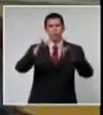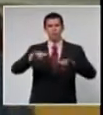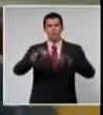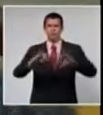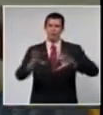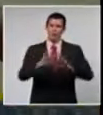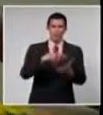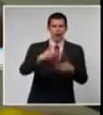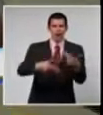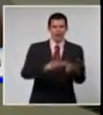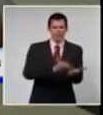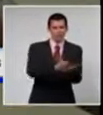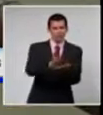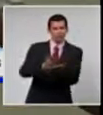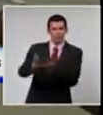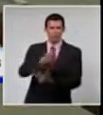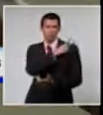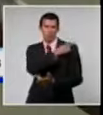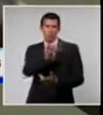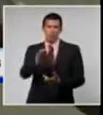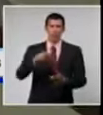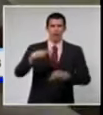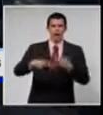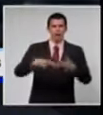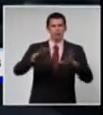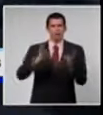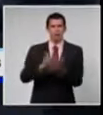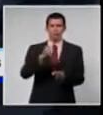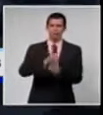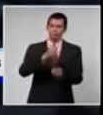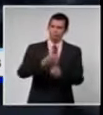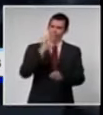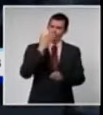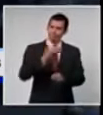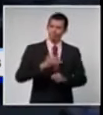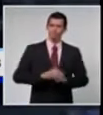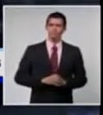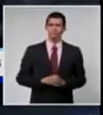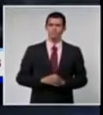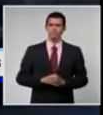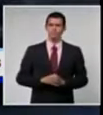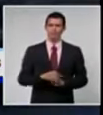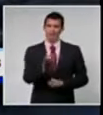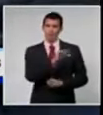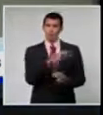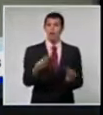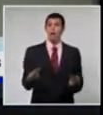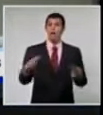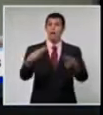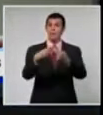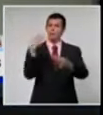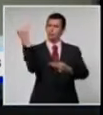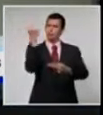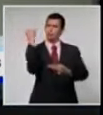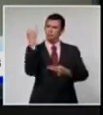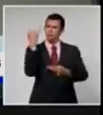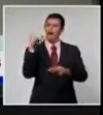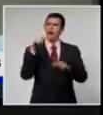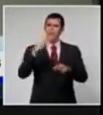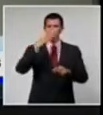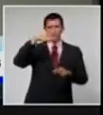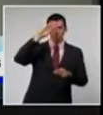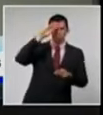Docentes de la Universidad de Camagüey formaron parte de los equipos Cuba-México que ocuparon el primer y segundo lugar en la competencia de algoritmos evolutivos para redes